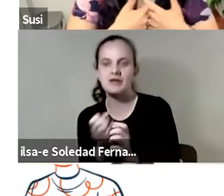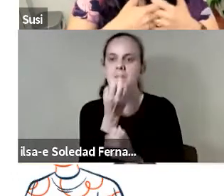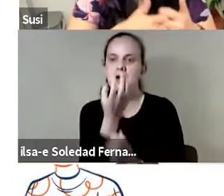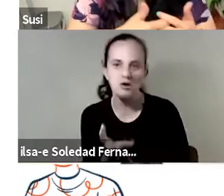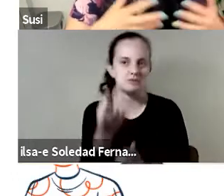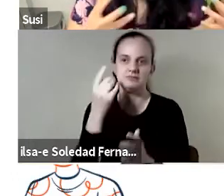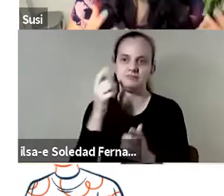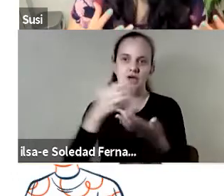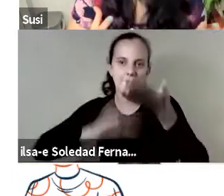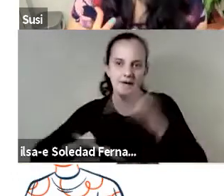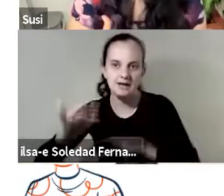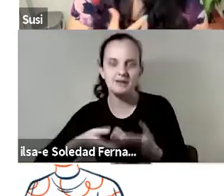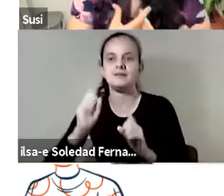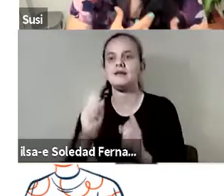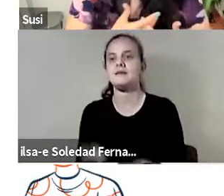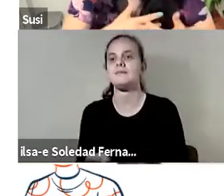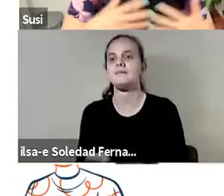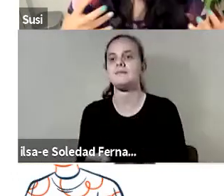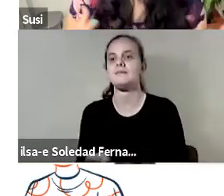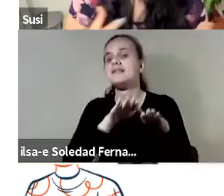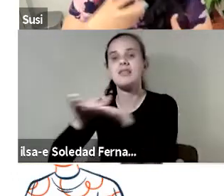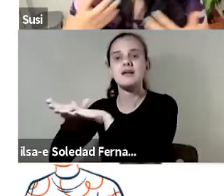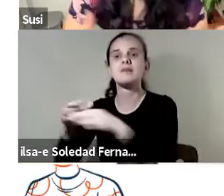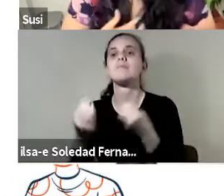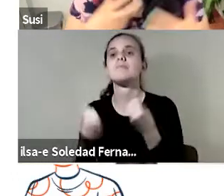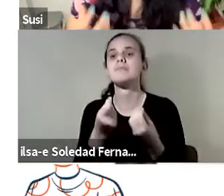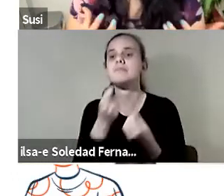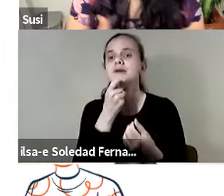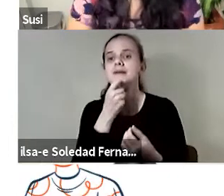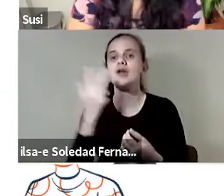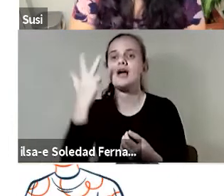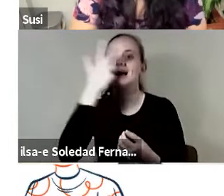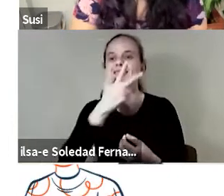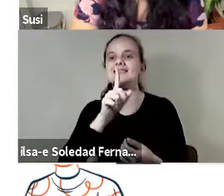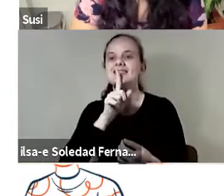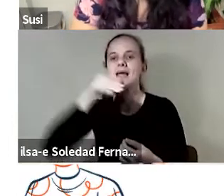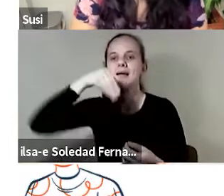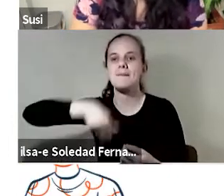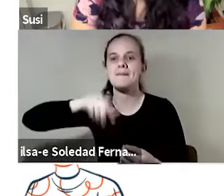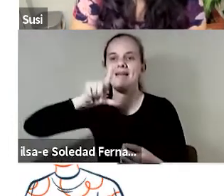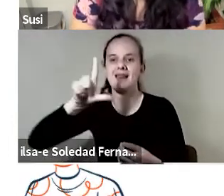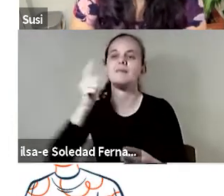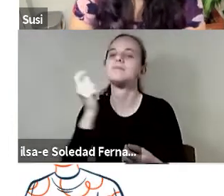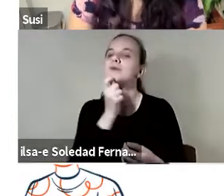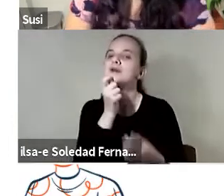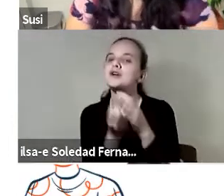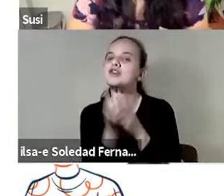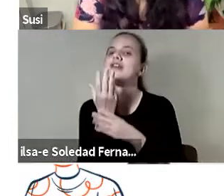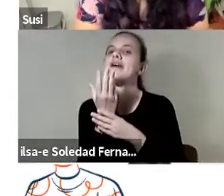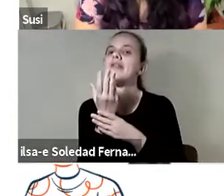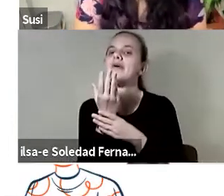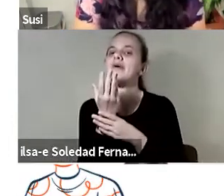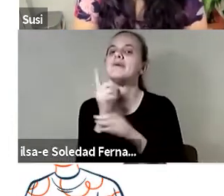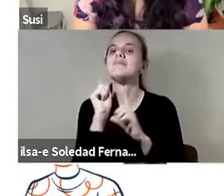que cualquier persona puede ver qué hay detrás de eso y modificarlo y mejorarlo y compartirlo, y estandarizar, que es generar estándares que, por ejemplo,